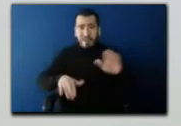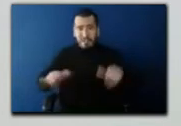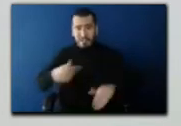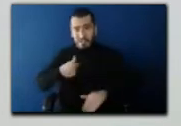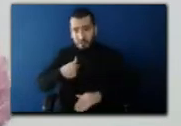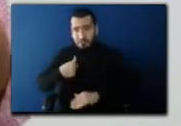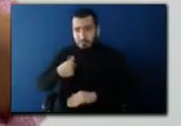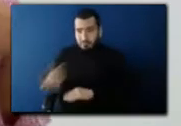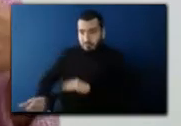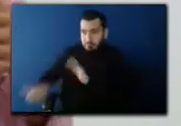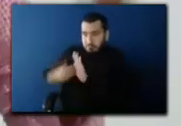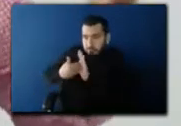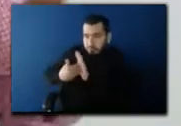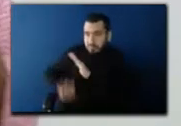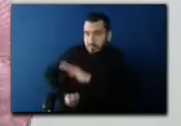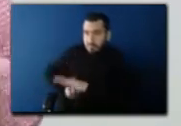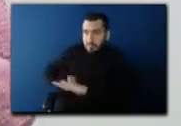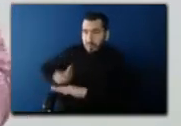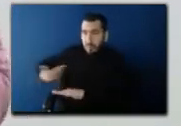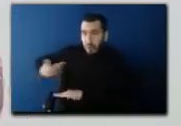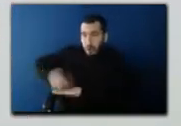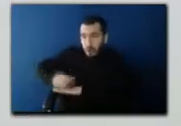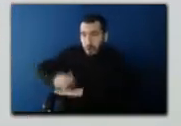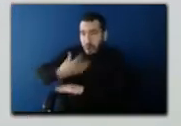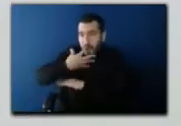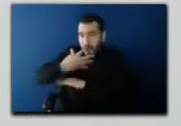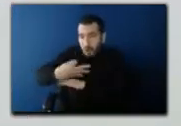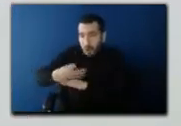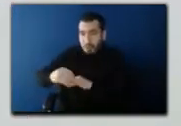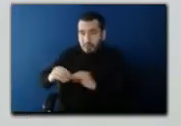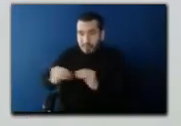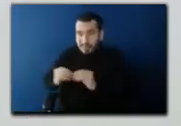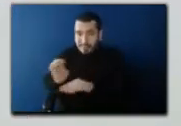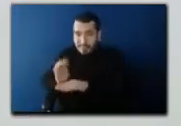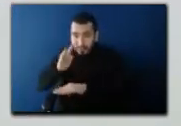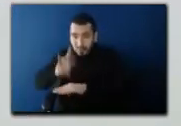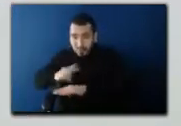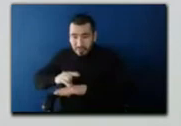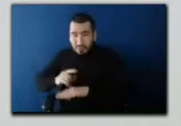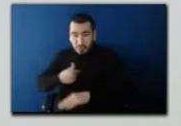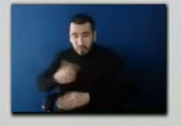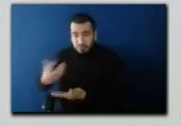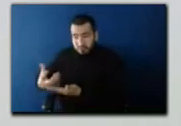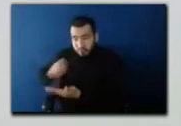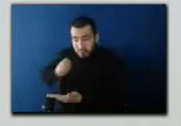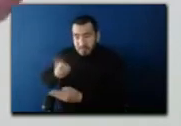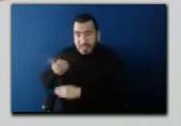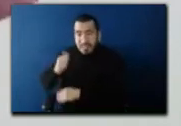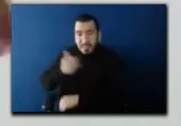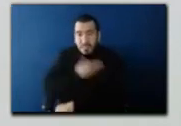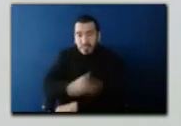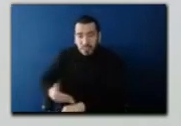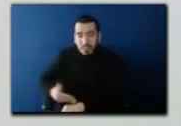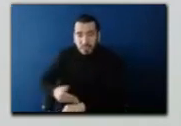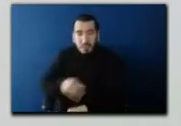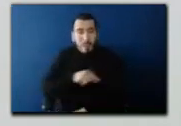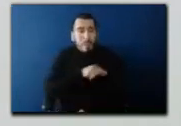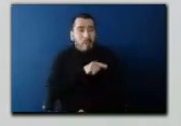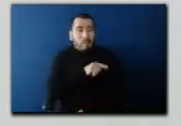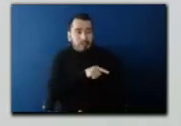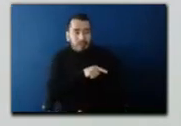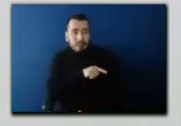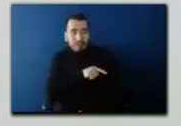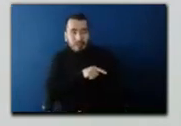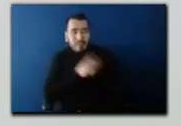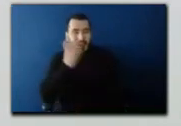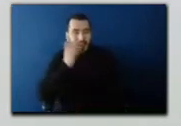la superintendencia donde me dicen: superintendente, saqué 10 millones de pesos para pagar la nómina y a la cuadra me robaron. Yo creo que fueron los del banco los que dijeron que yo